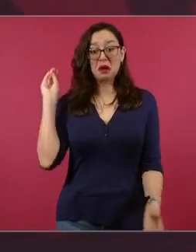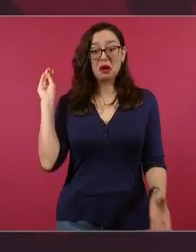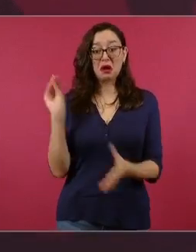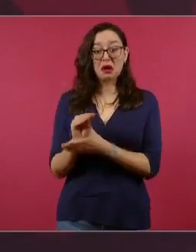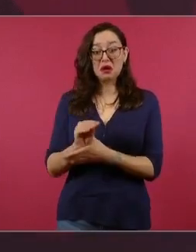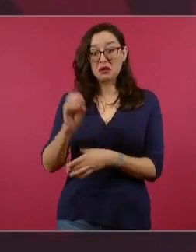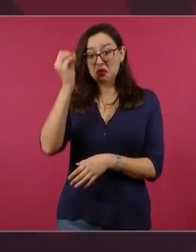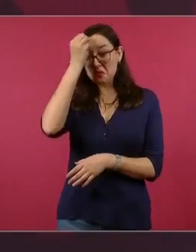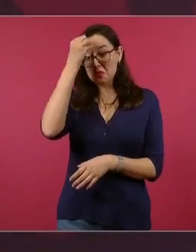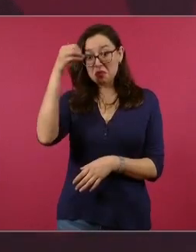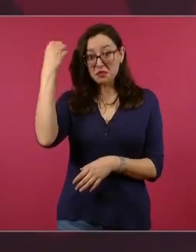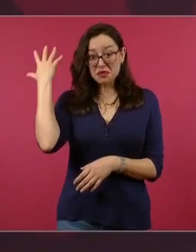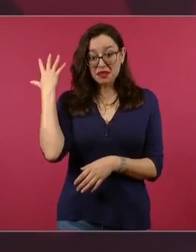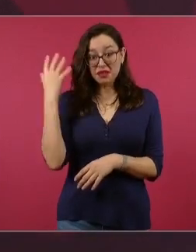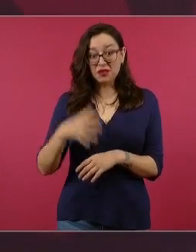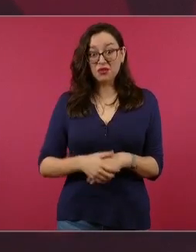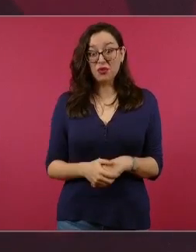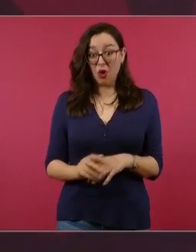de la gente.